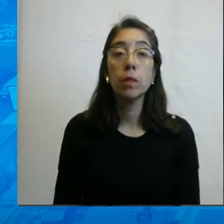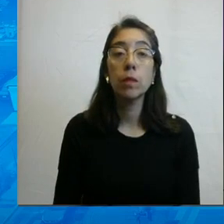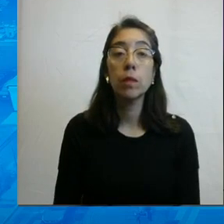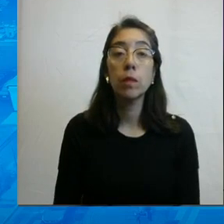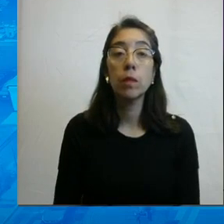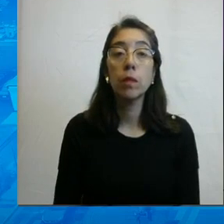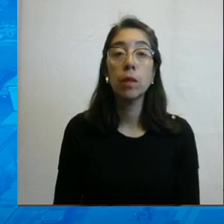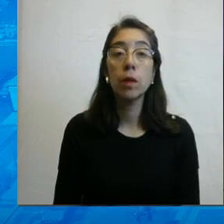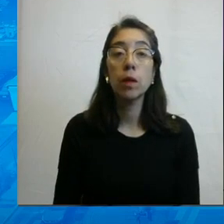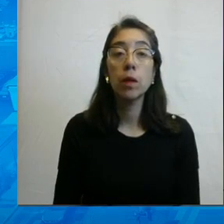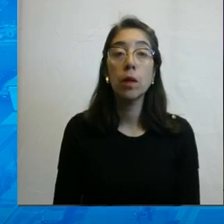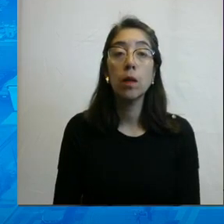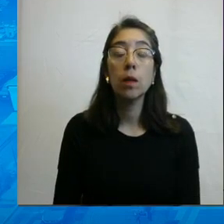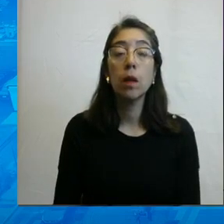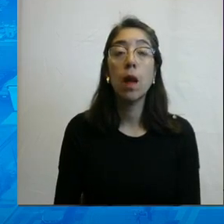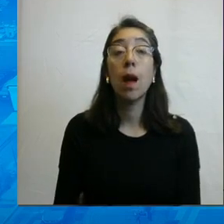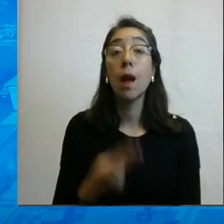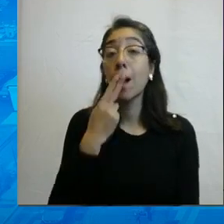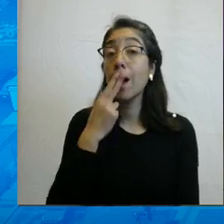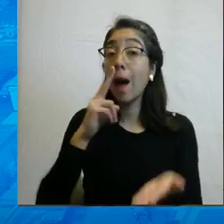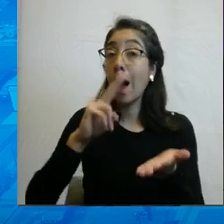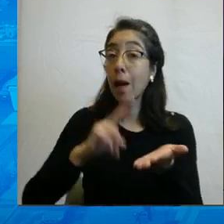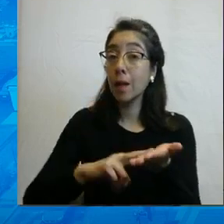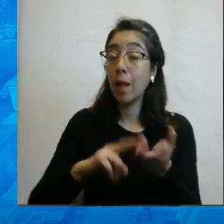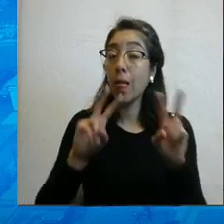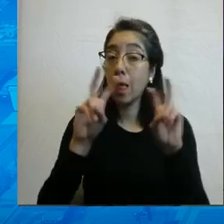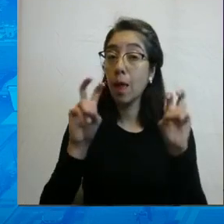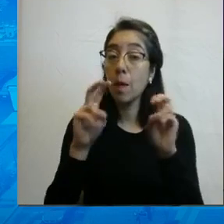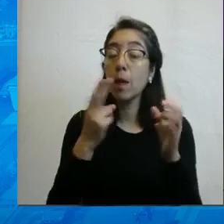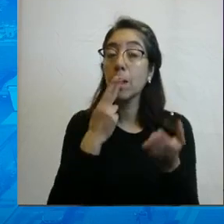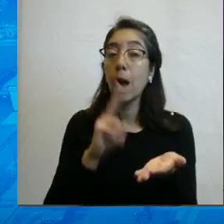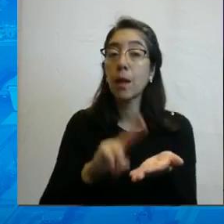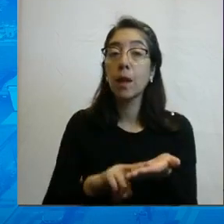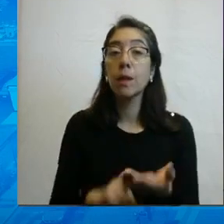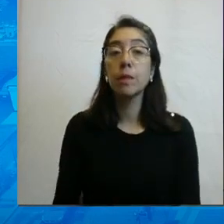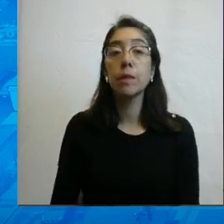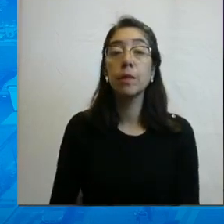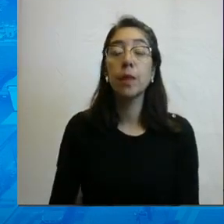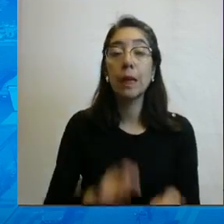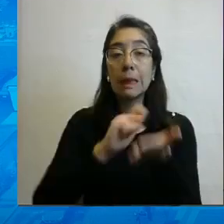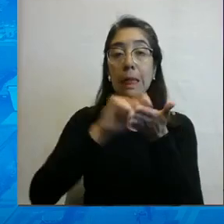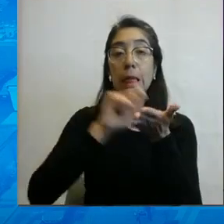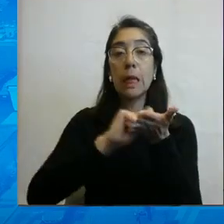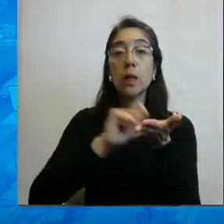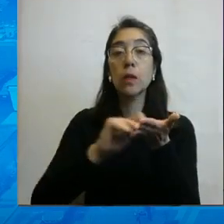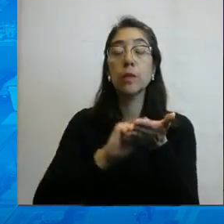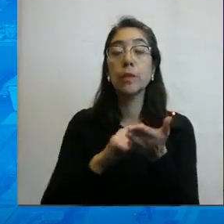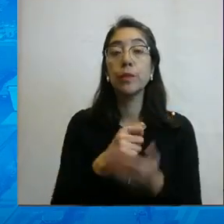la correspondencia y le volvemos a dar la palabra al señor secretario municipal.